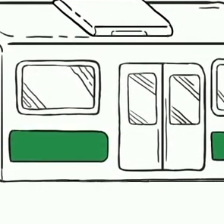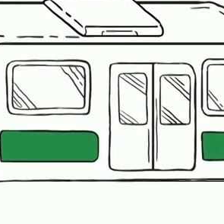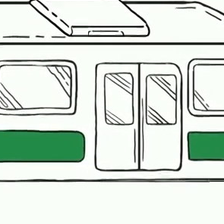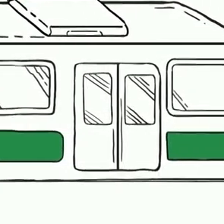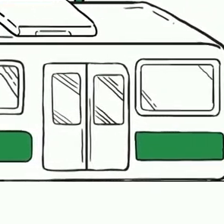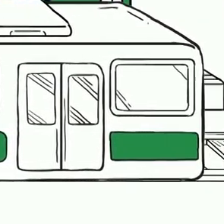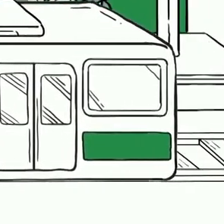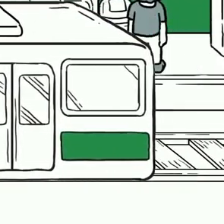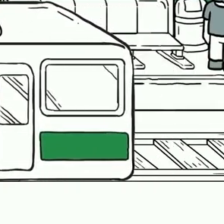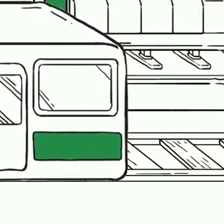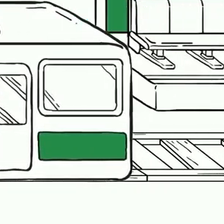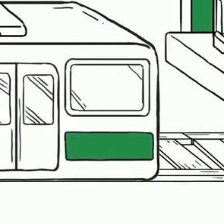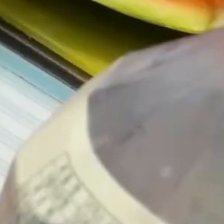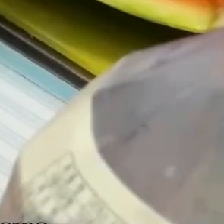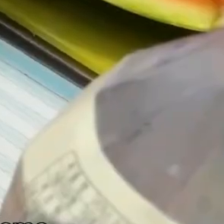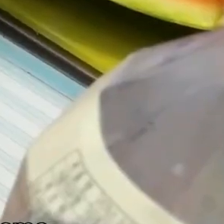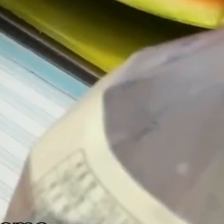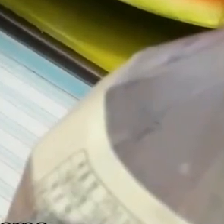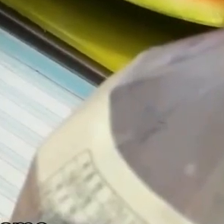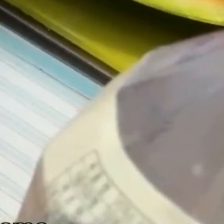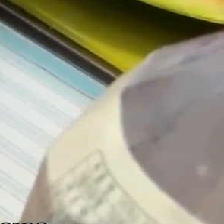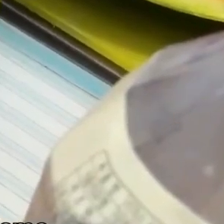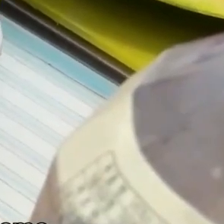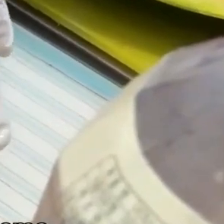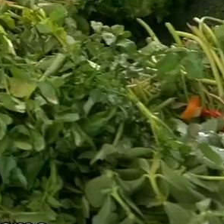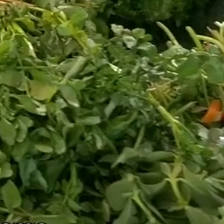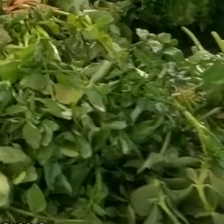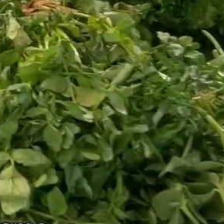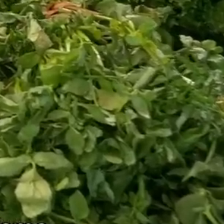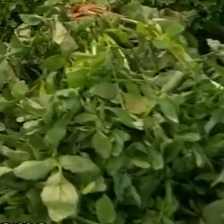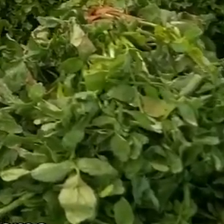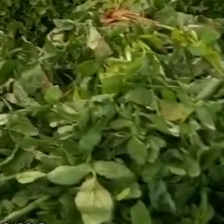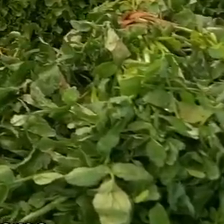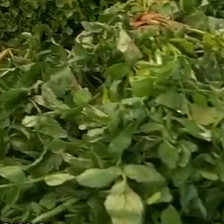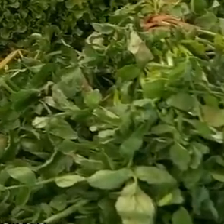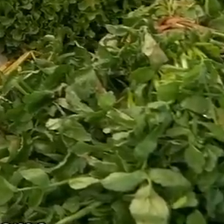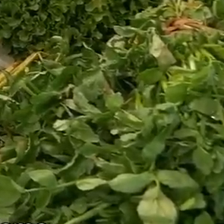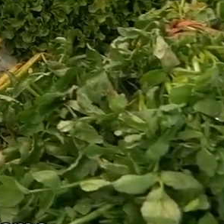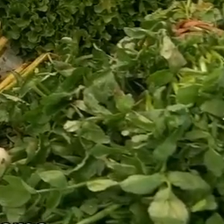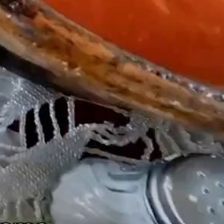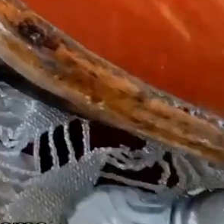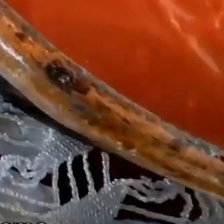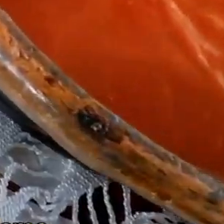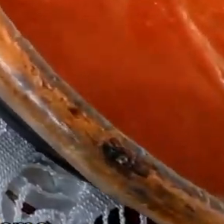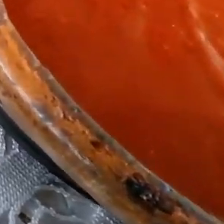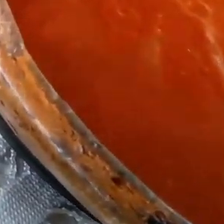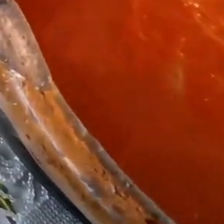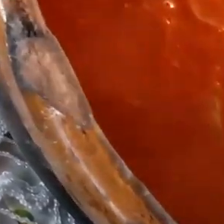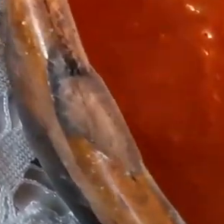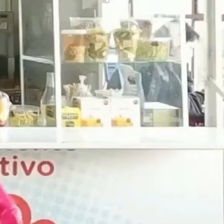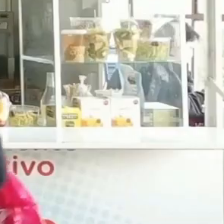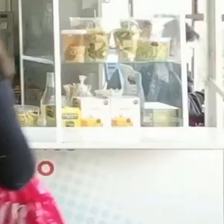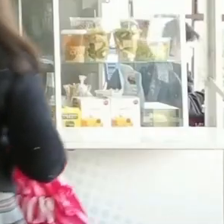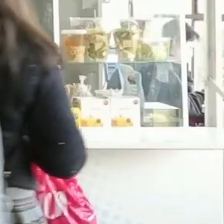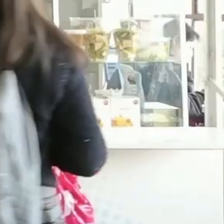la alimentación saludable. Esta es muy importante porque la comida es el combustible del